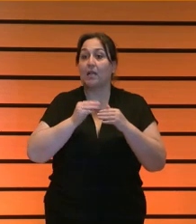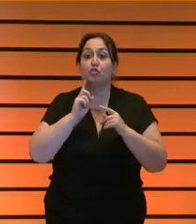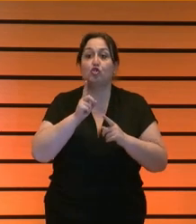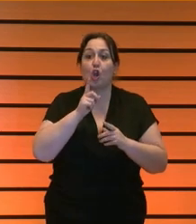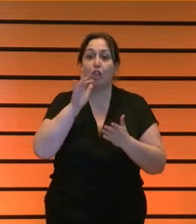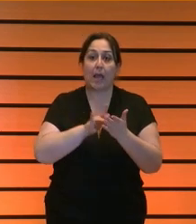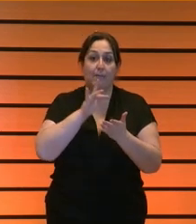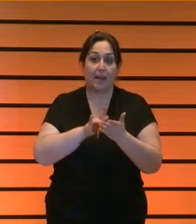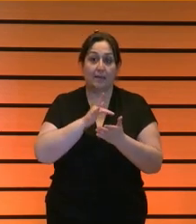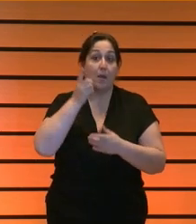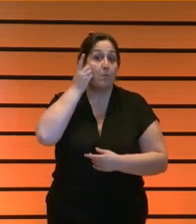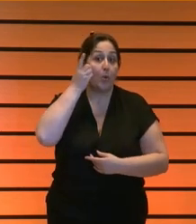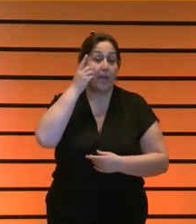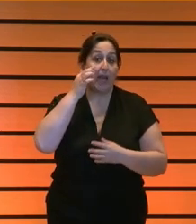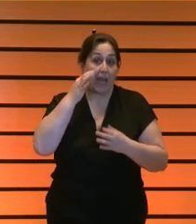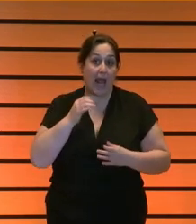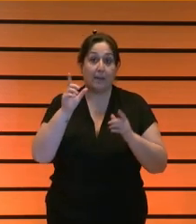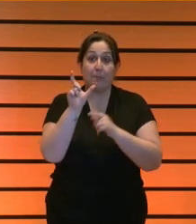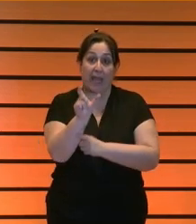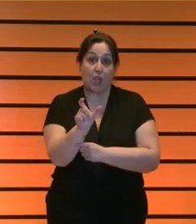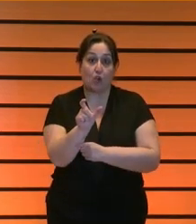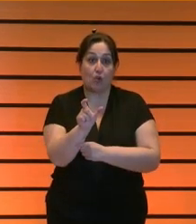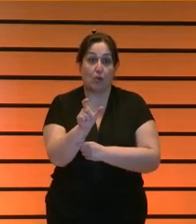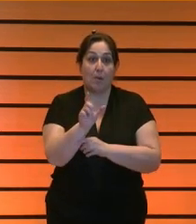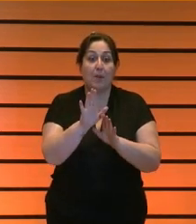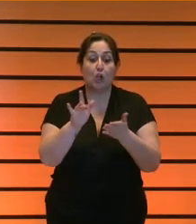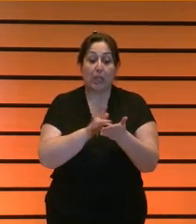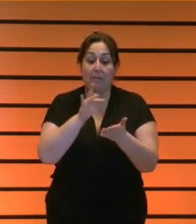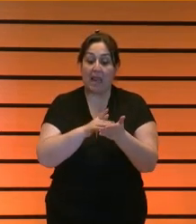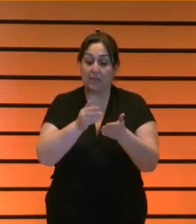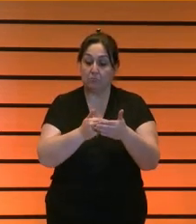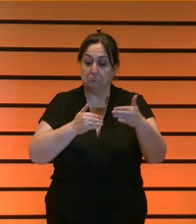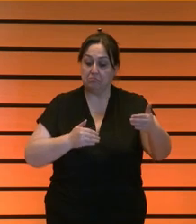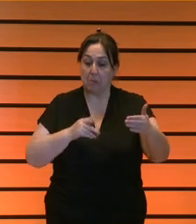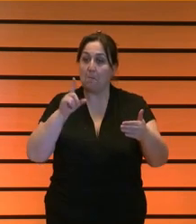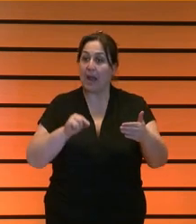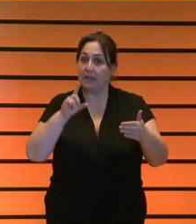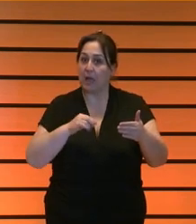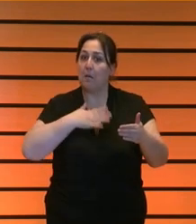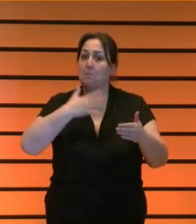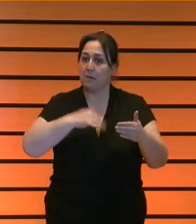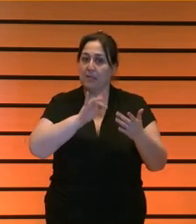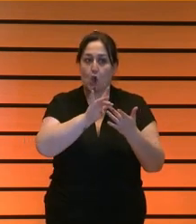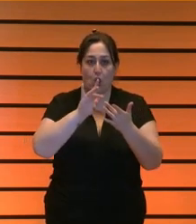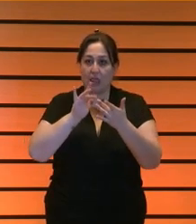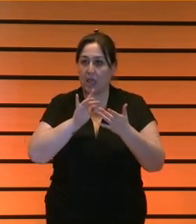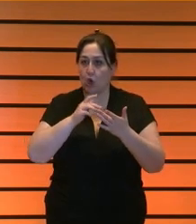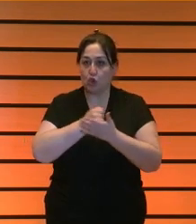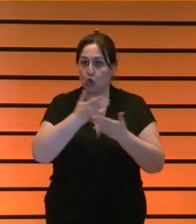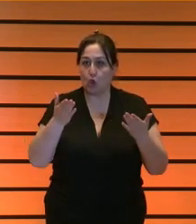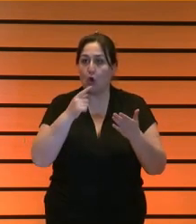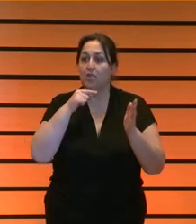el móvil es pequeño tiene mucha potencia pero las tablets son baratas permiten conectar con todo y